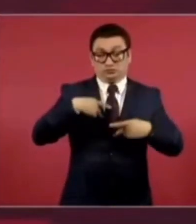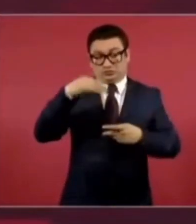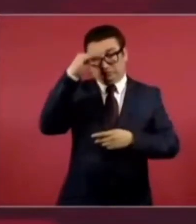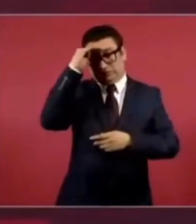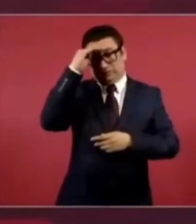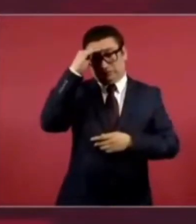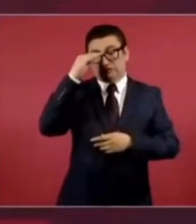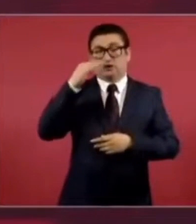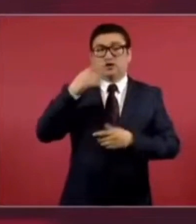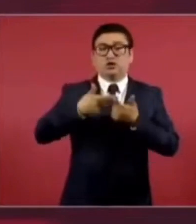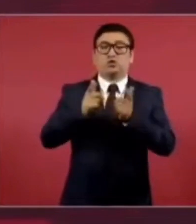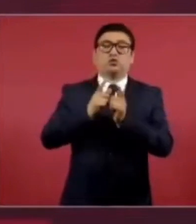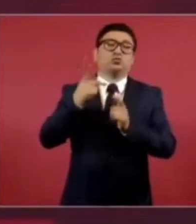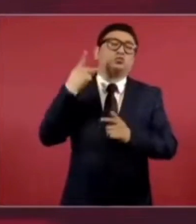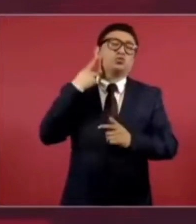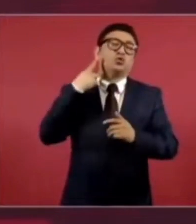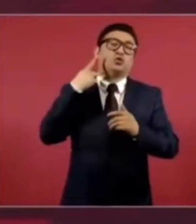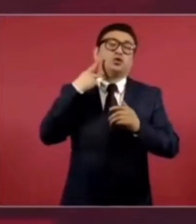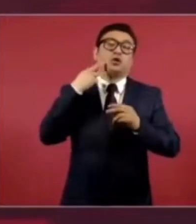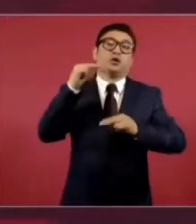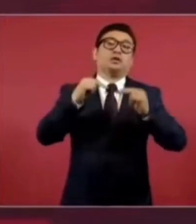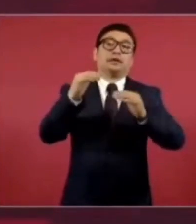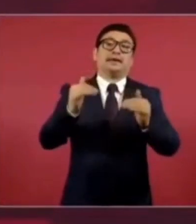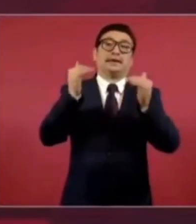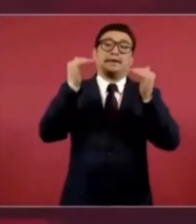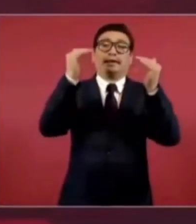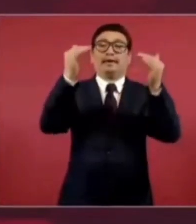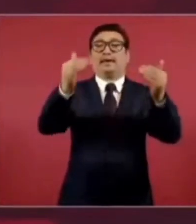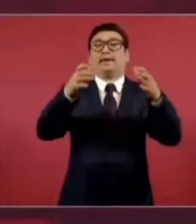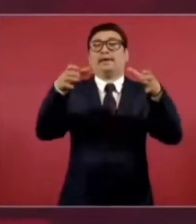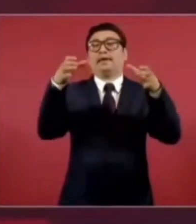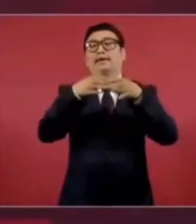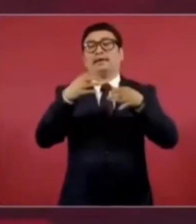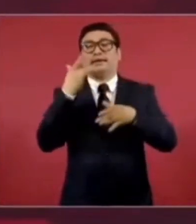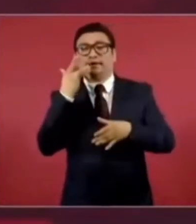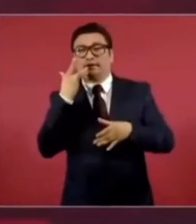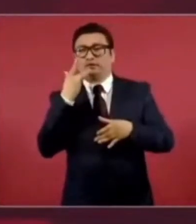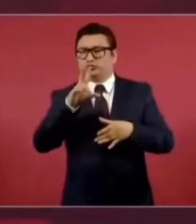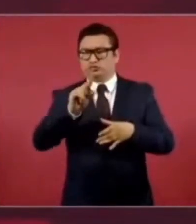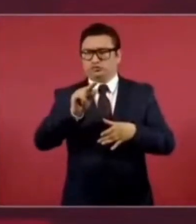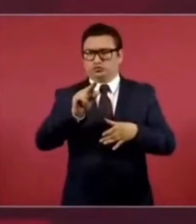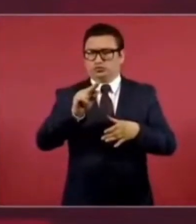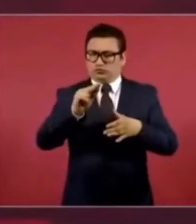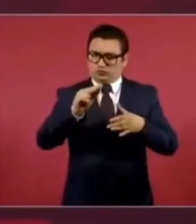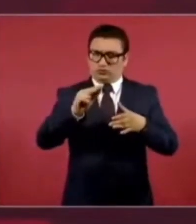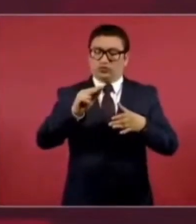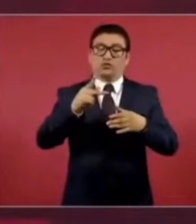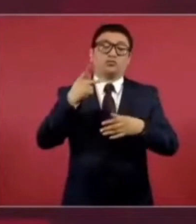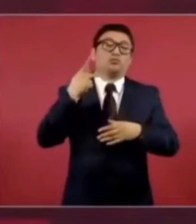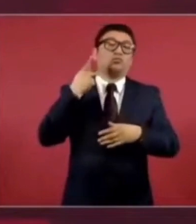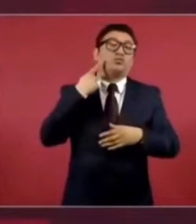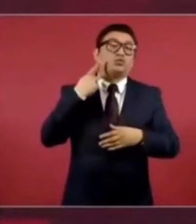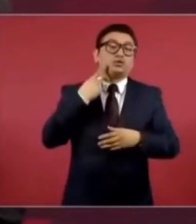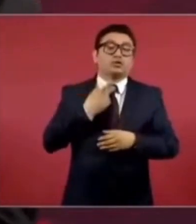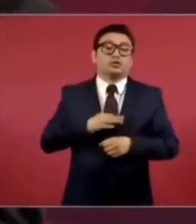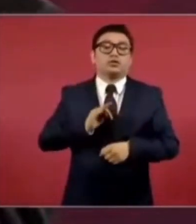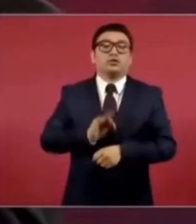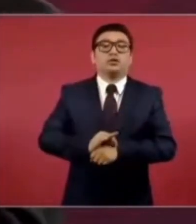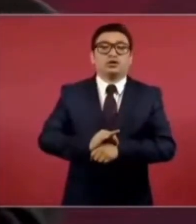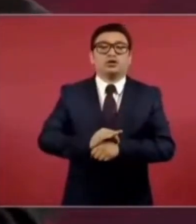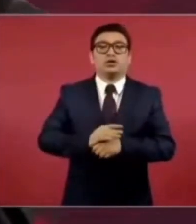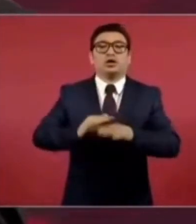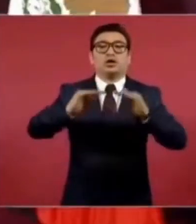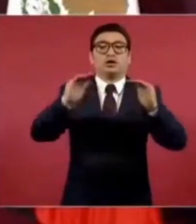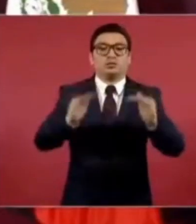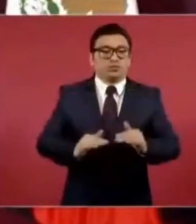que la política se hace arriba en la cúpula no la política se hace abajo